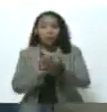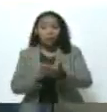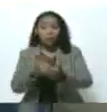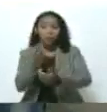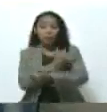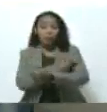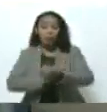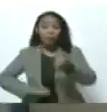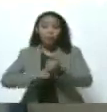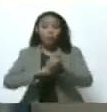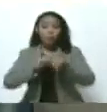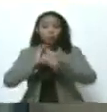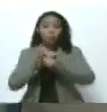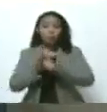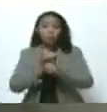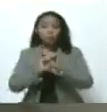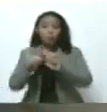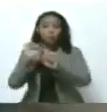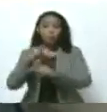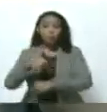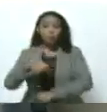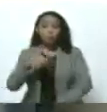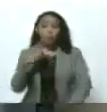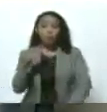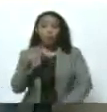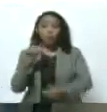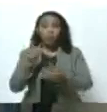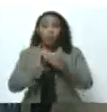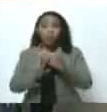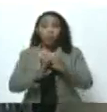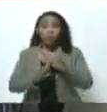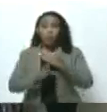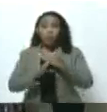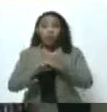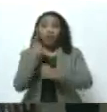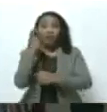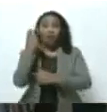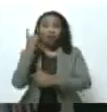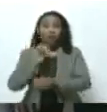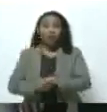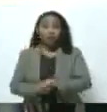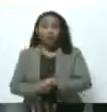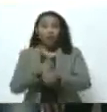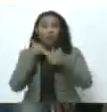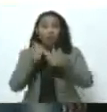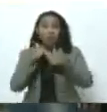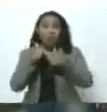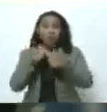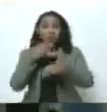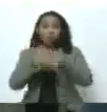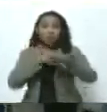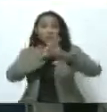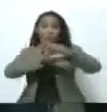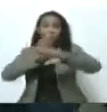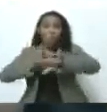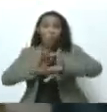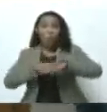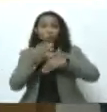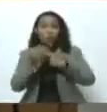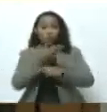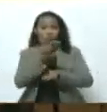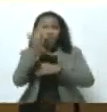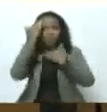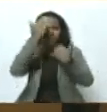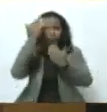refuerzo para el COVID? Negativo. ¿No te toca todavía? Todavía no me toca. Ah, muy bien. Bueno. Estamos haciendo llamado. ¿Cómo están,